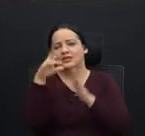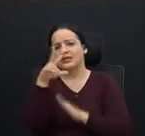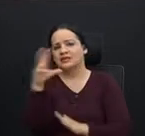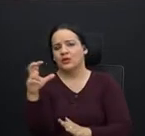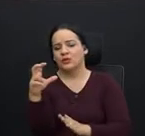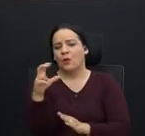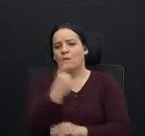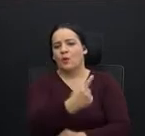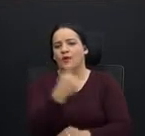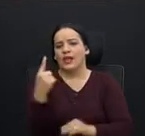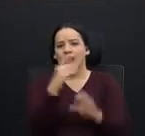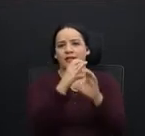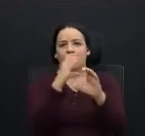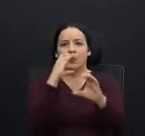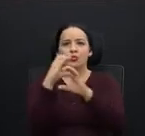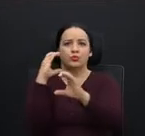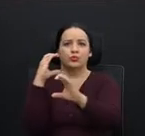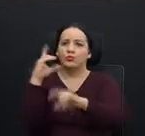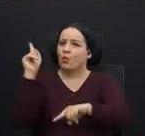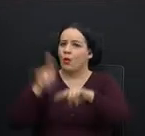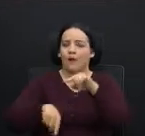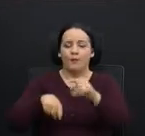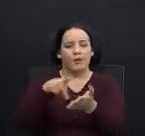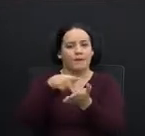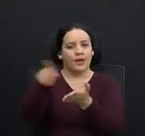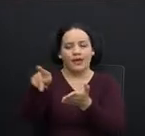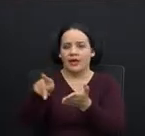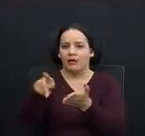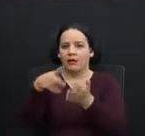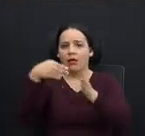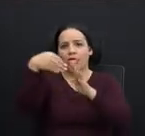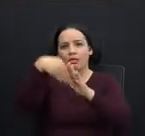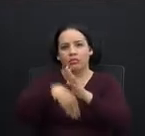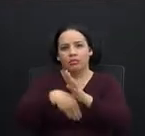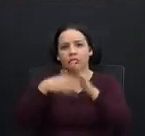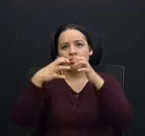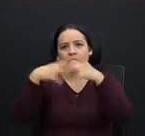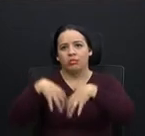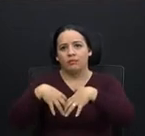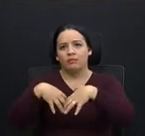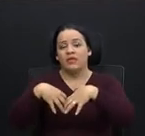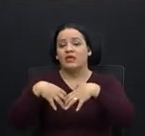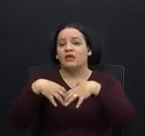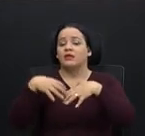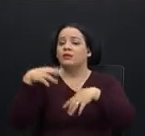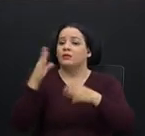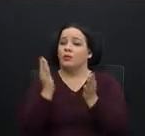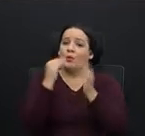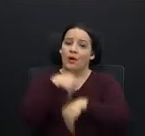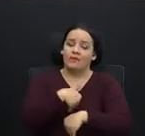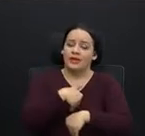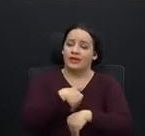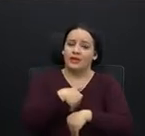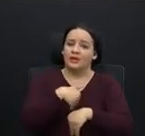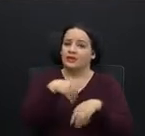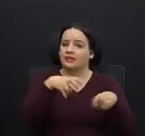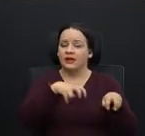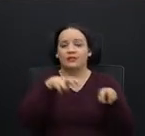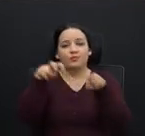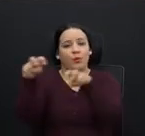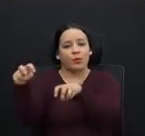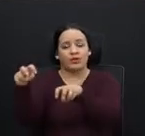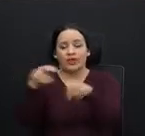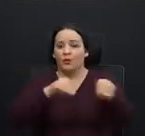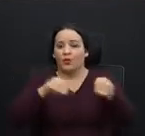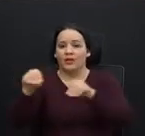no van a poder pagarlo, van a quebrar, y al quebrar se va a quedar sin transporte, sin movilidad, los sectores rurales de